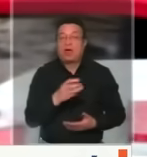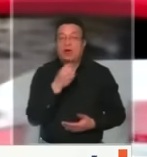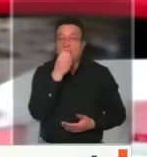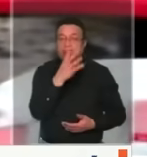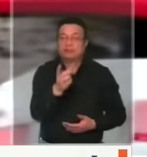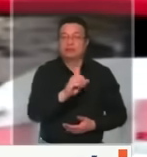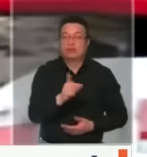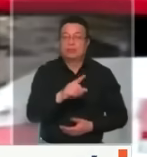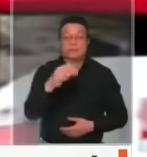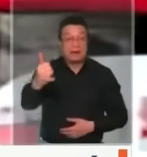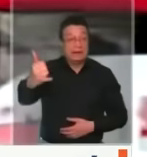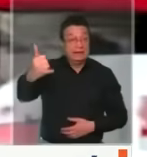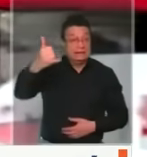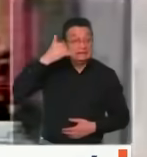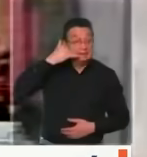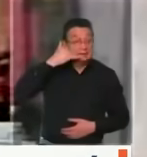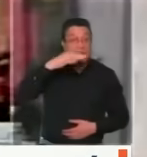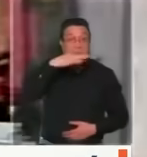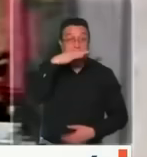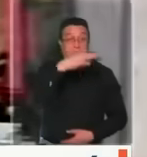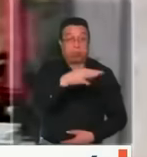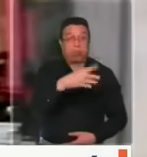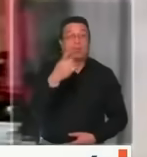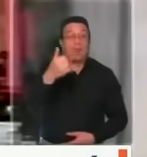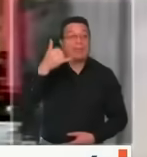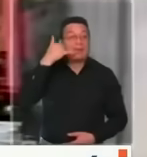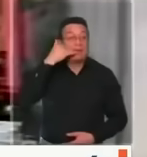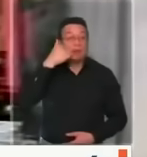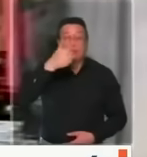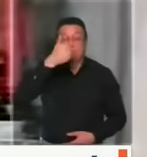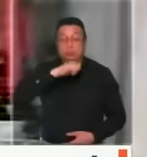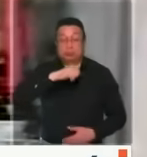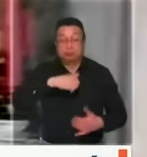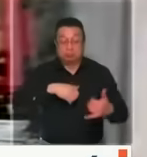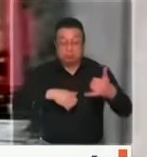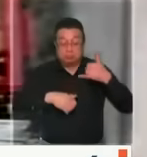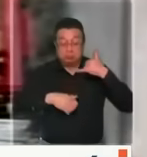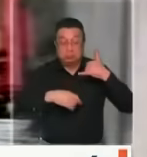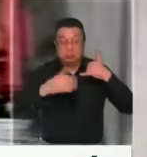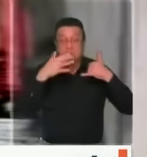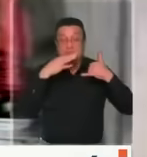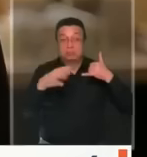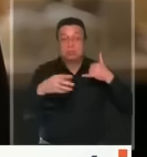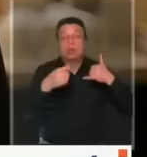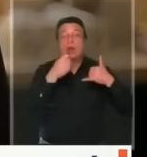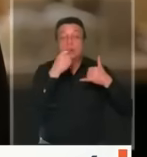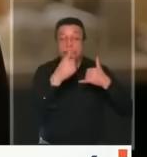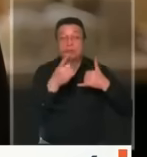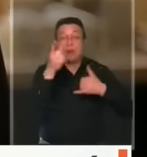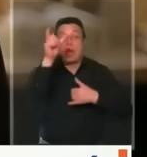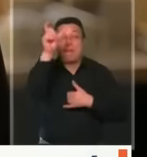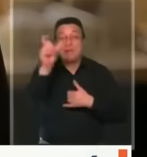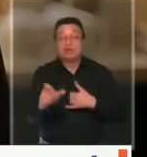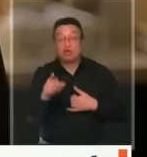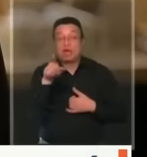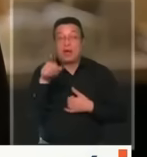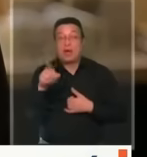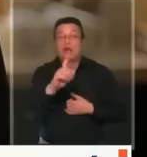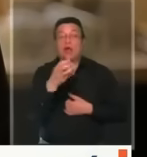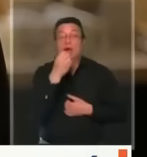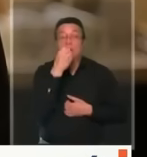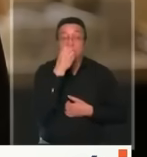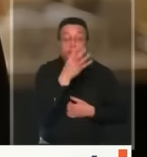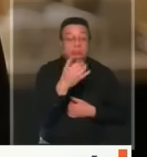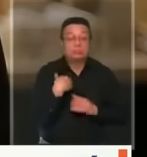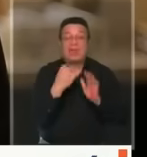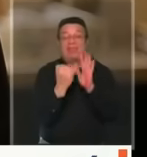La llamada telefónica viene de un teléfono anónimo, la denuncia también realizada por una persona que no quiso dar su